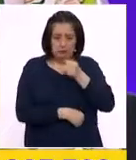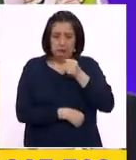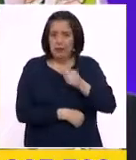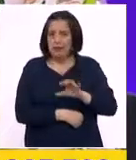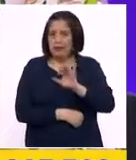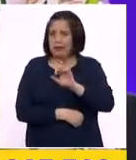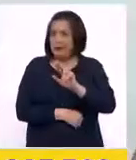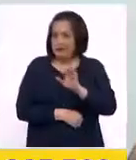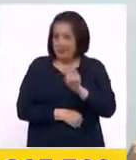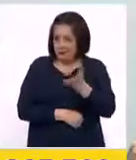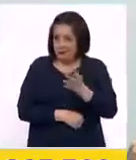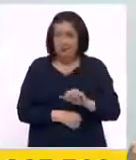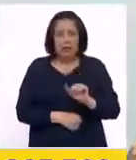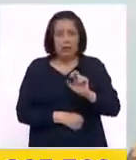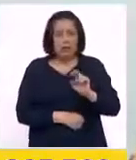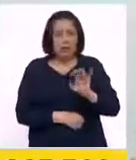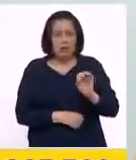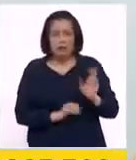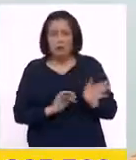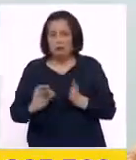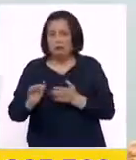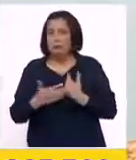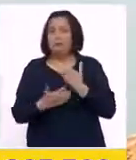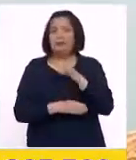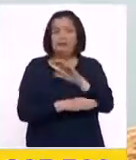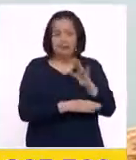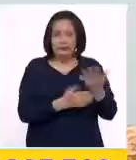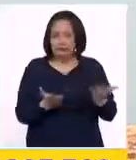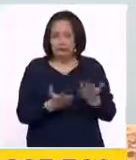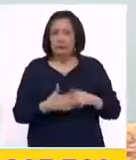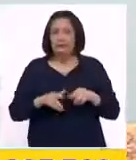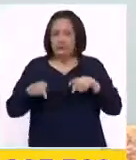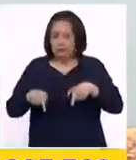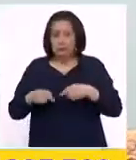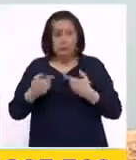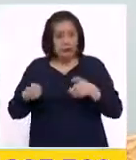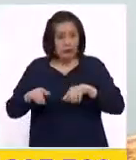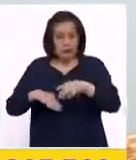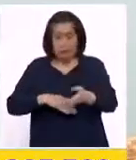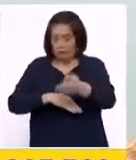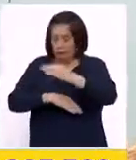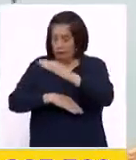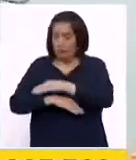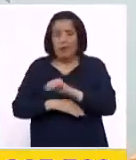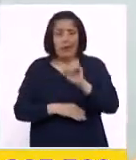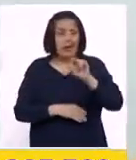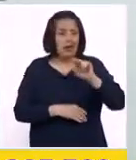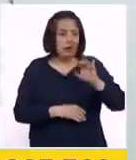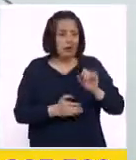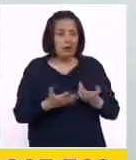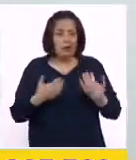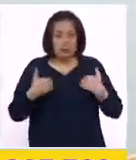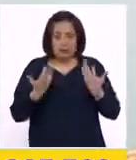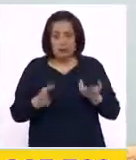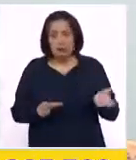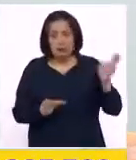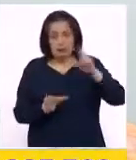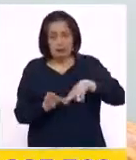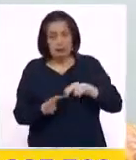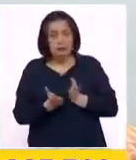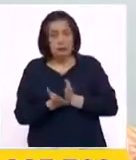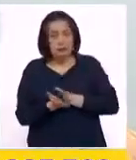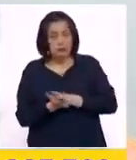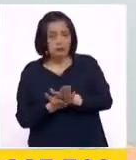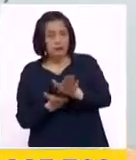Cristian, buenas tardes. ¿Cómo estás? Muy buenas tardes. Nos encontramos en la bahía de Ancón. En esta oportunidad hemos podido subir a un yate para mostrarte cuál